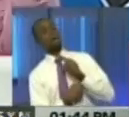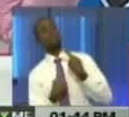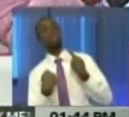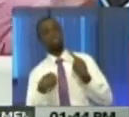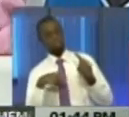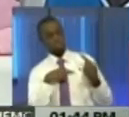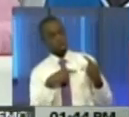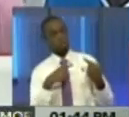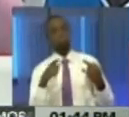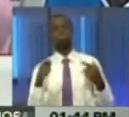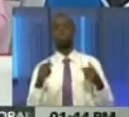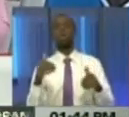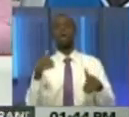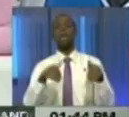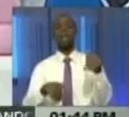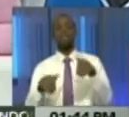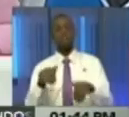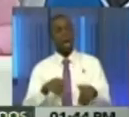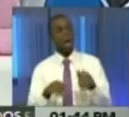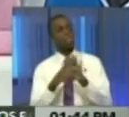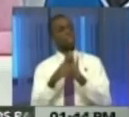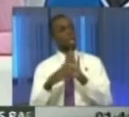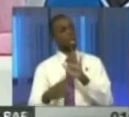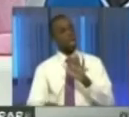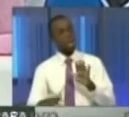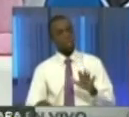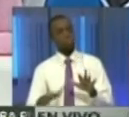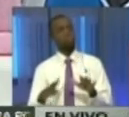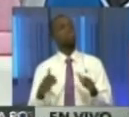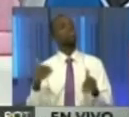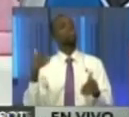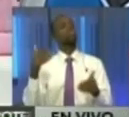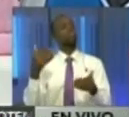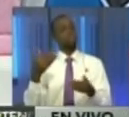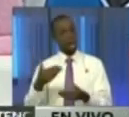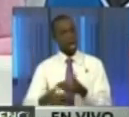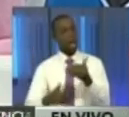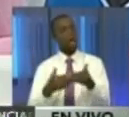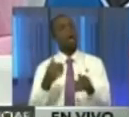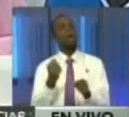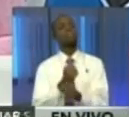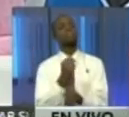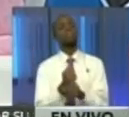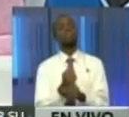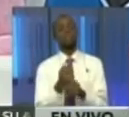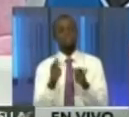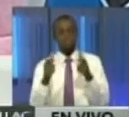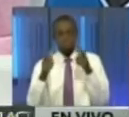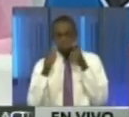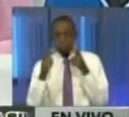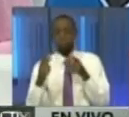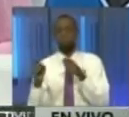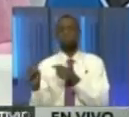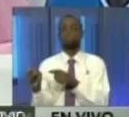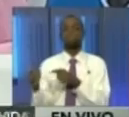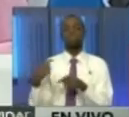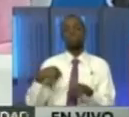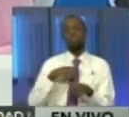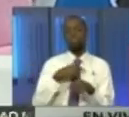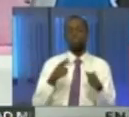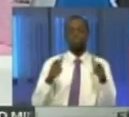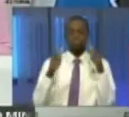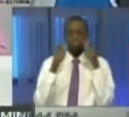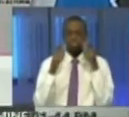políticos, electorales y de referendos que tiene en su responsabilidad. Nuestra